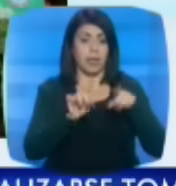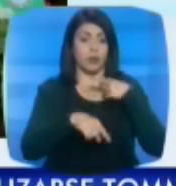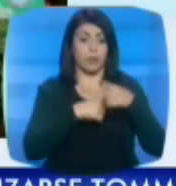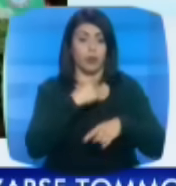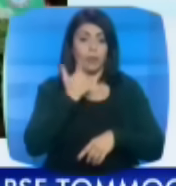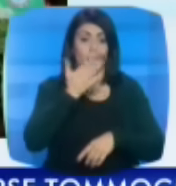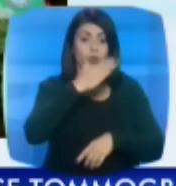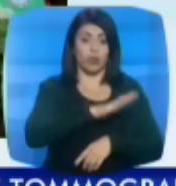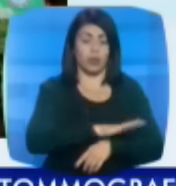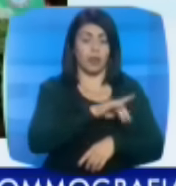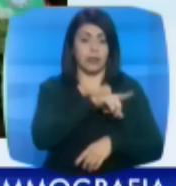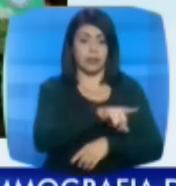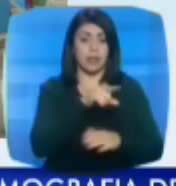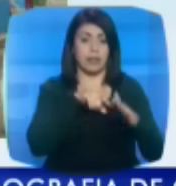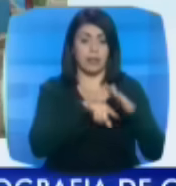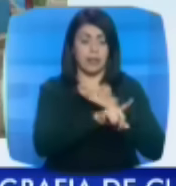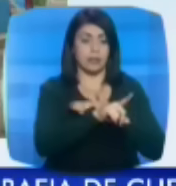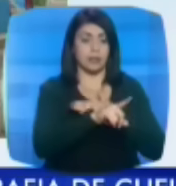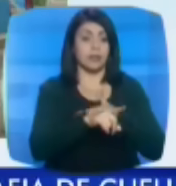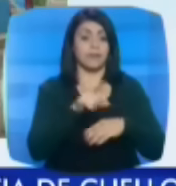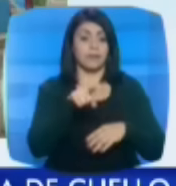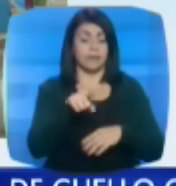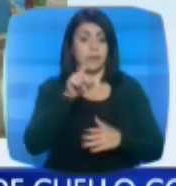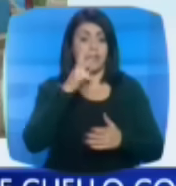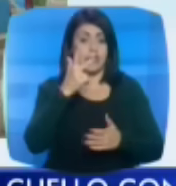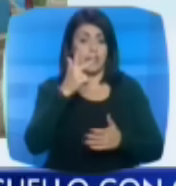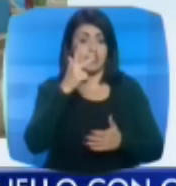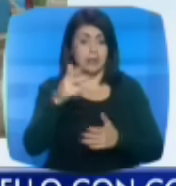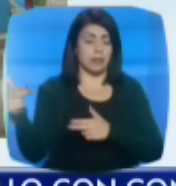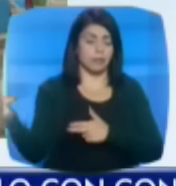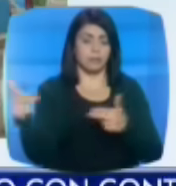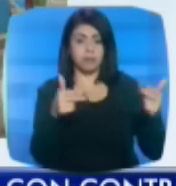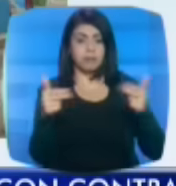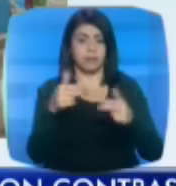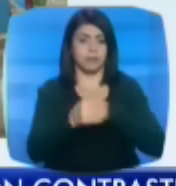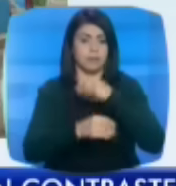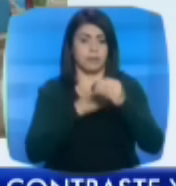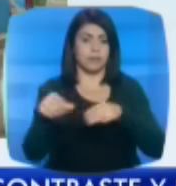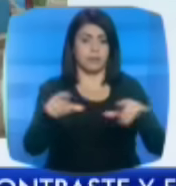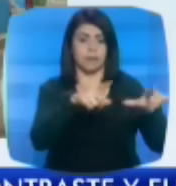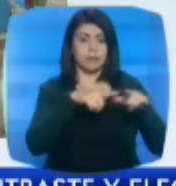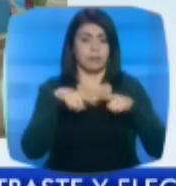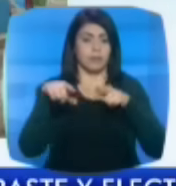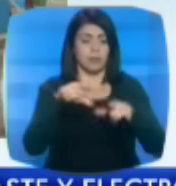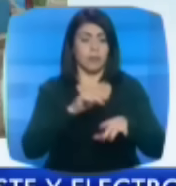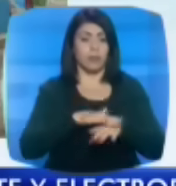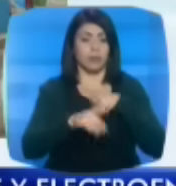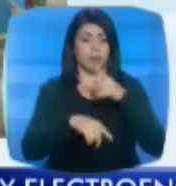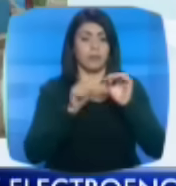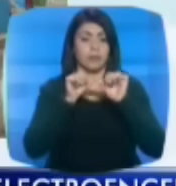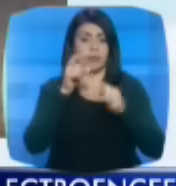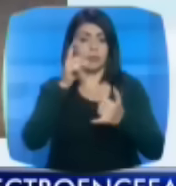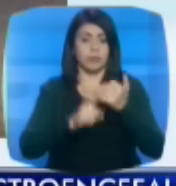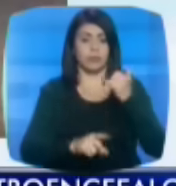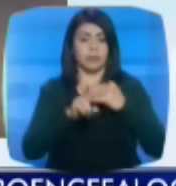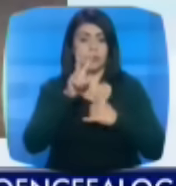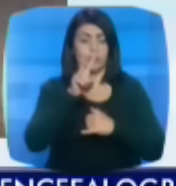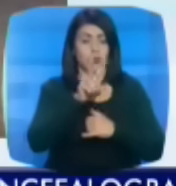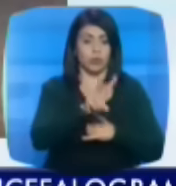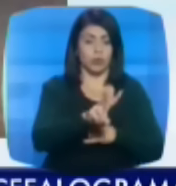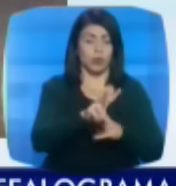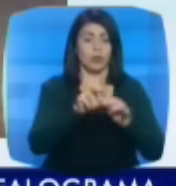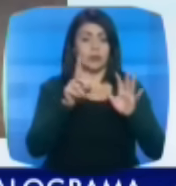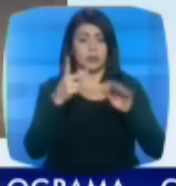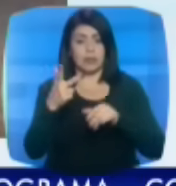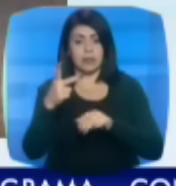donde falleció posterior a su ingreso. Este sería el tercer enfrentamiento que ocurre en este territorio durante los últimos 2 trimestres